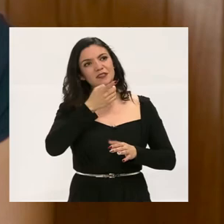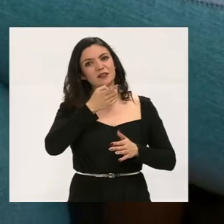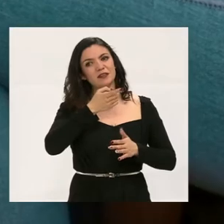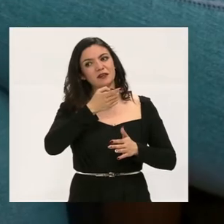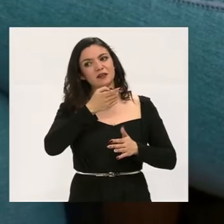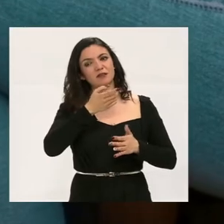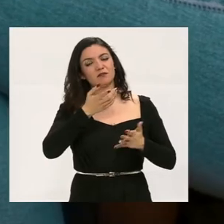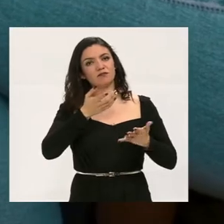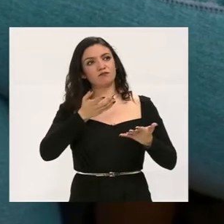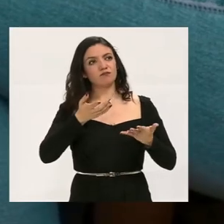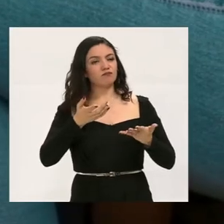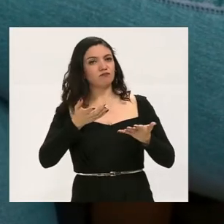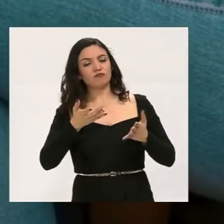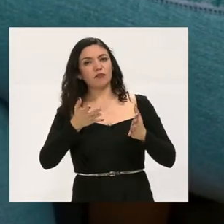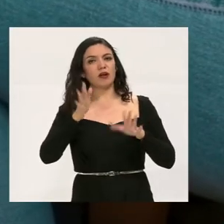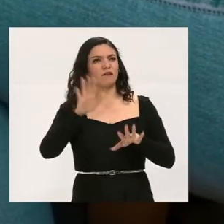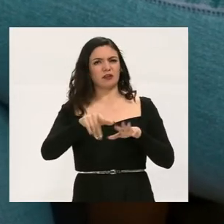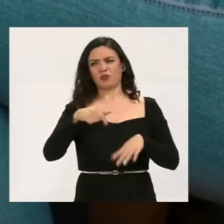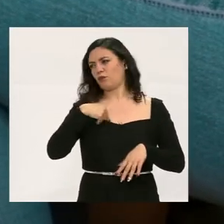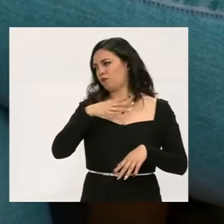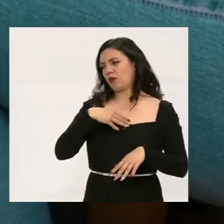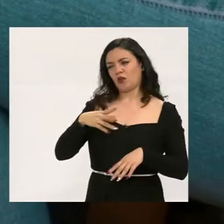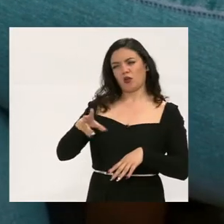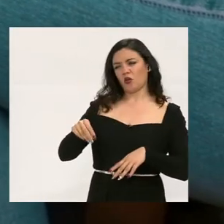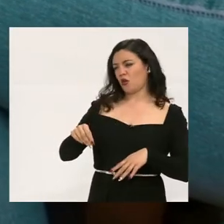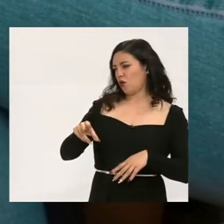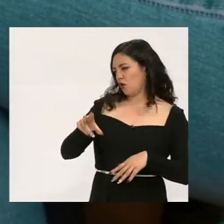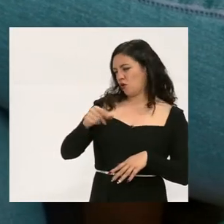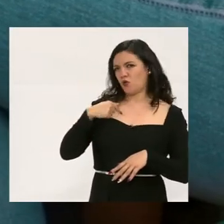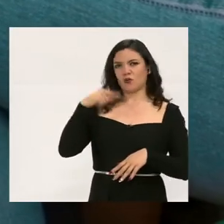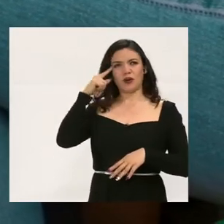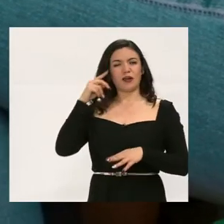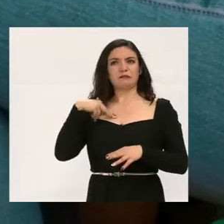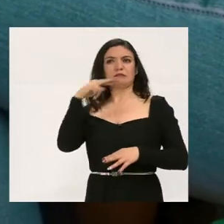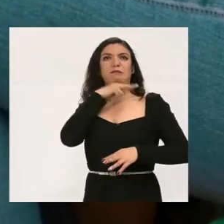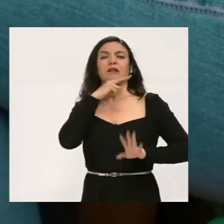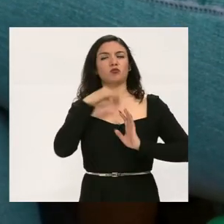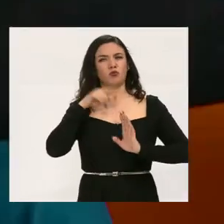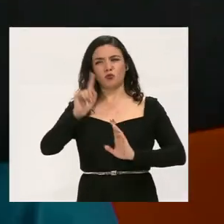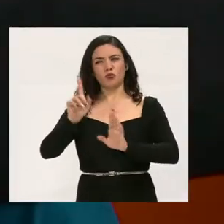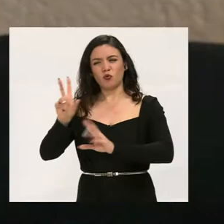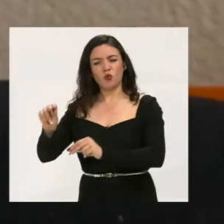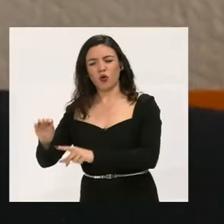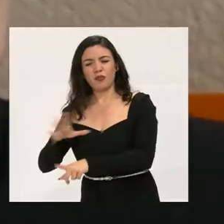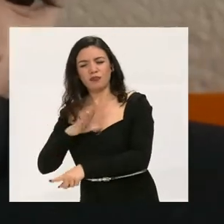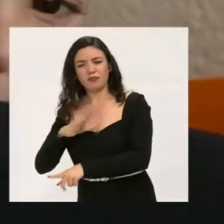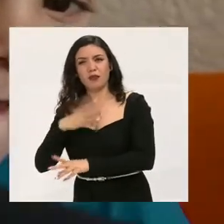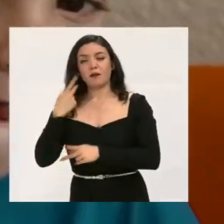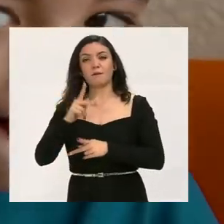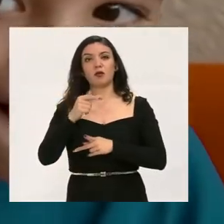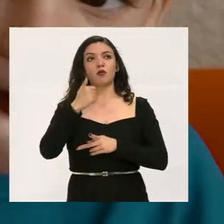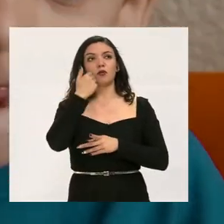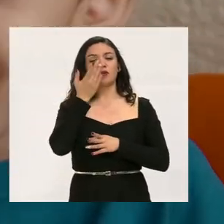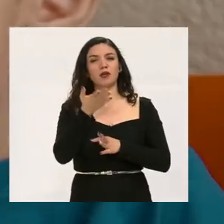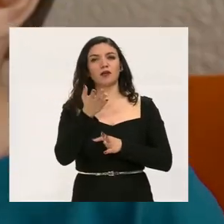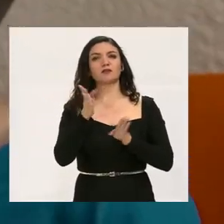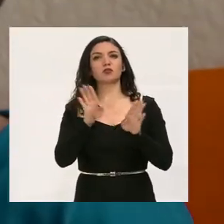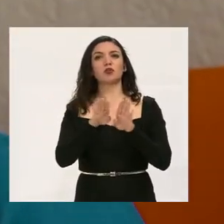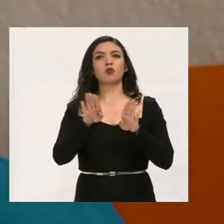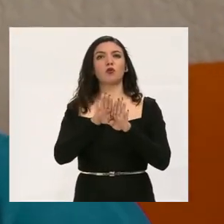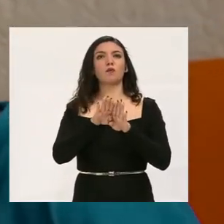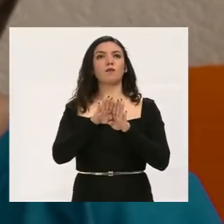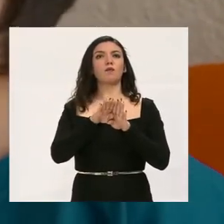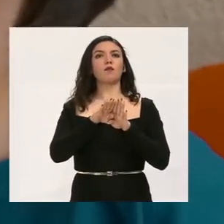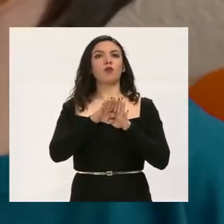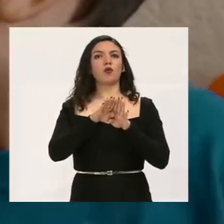éste pues a lo mejor no lo tiene estoy como apresurando me verdad y te quieres